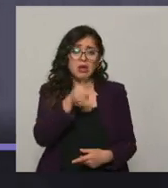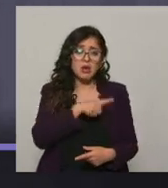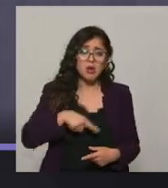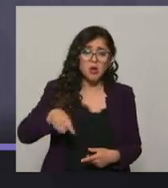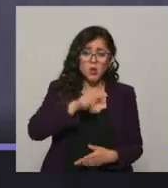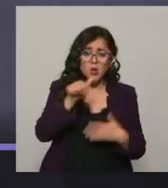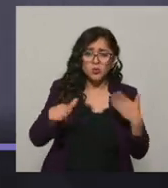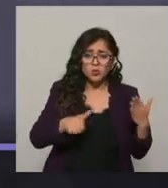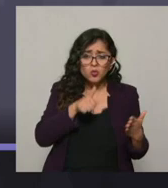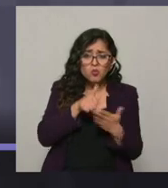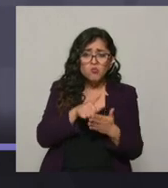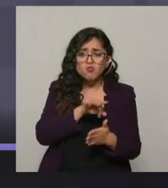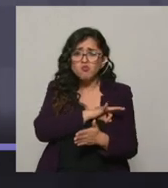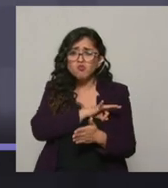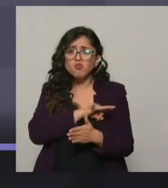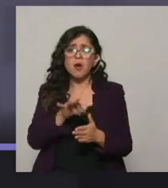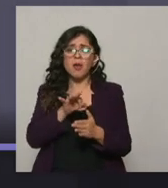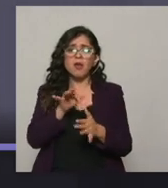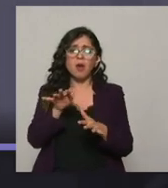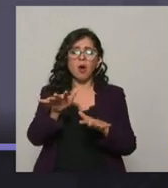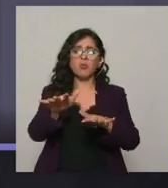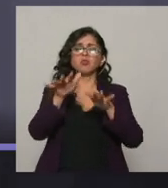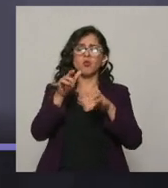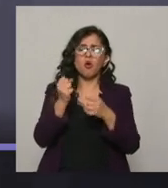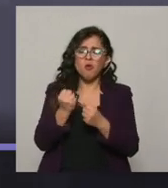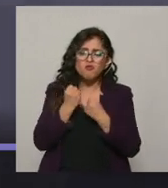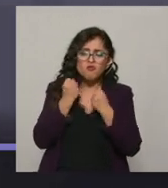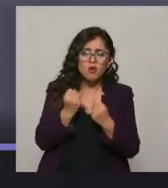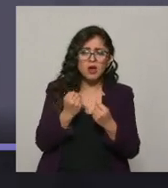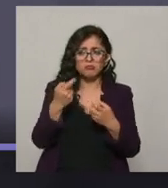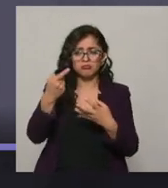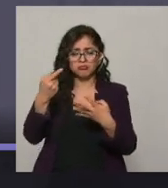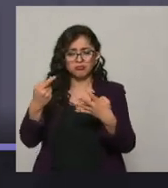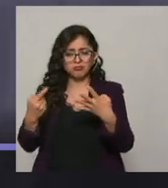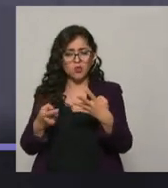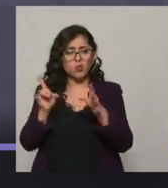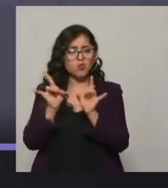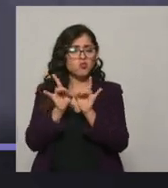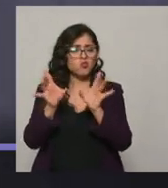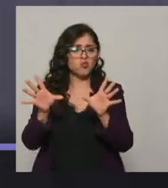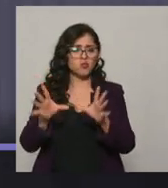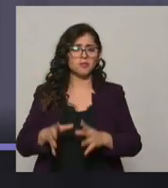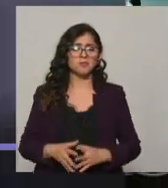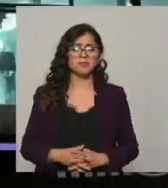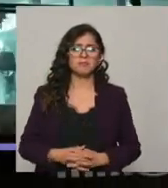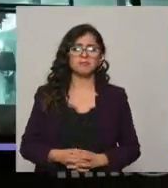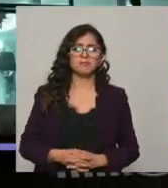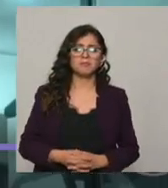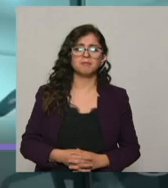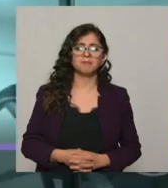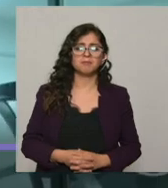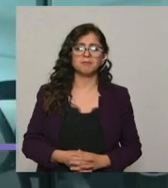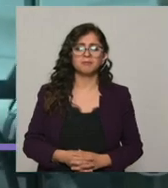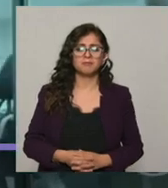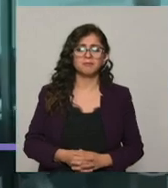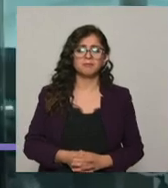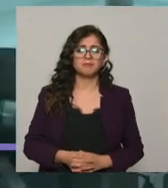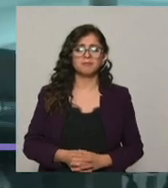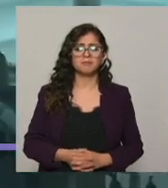ciudad absorber el shock, ¿no? En cualquiera de estas situaciones. Y en relación a ello